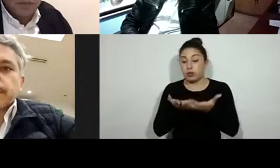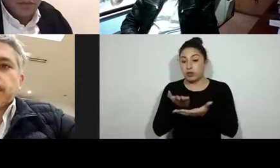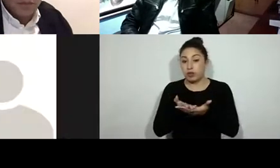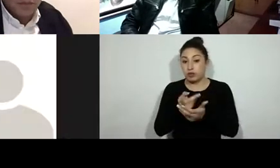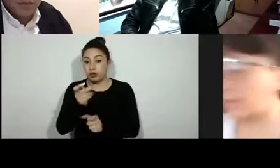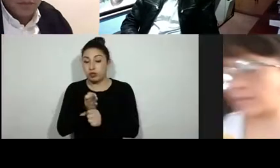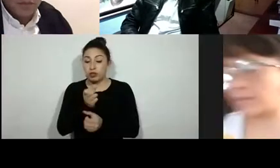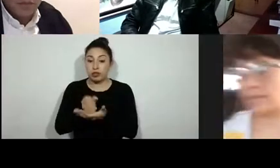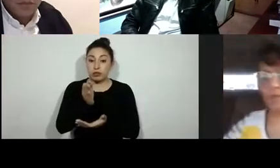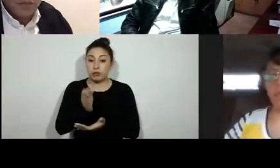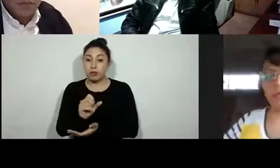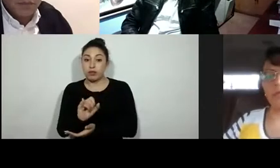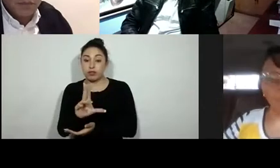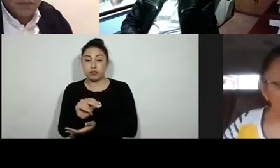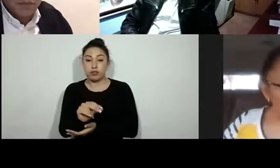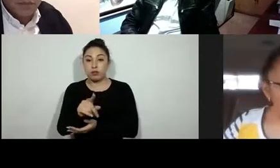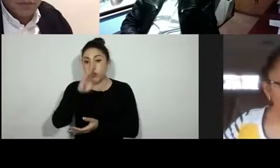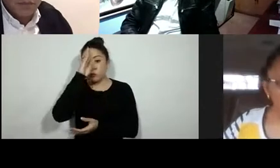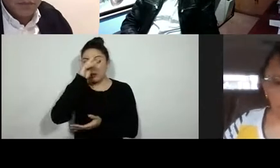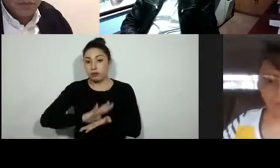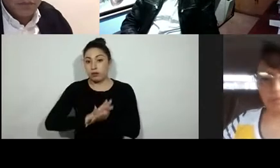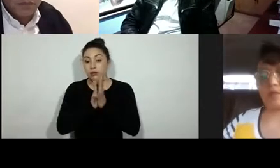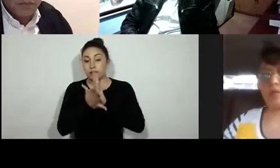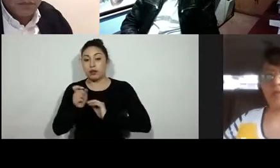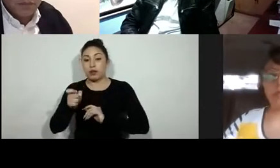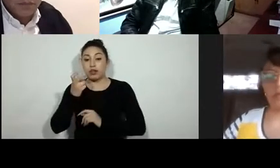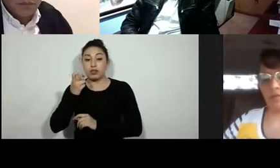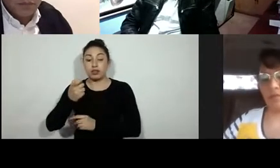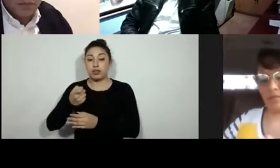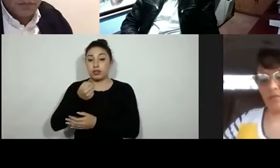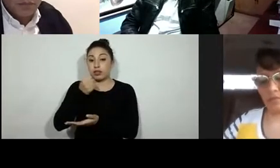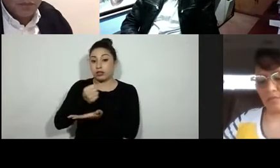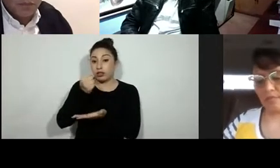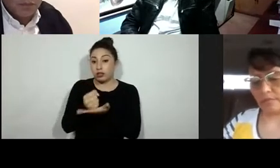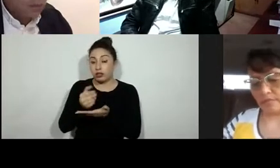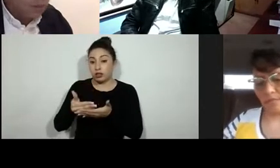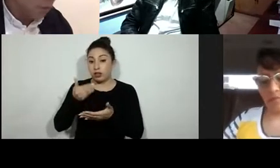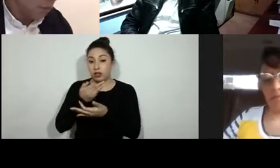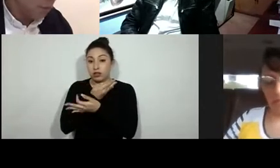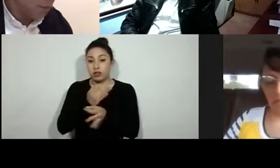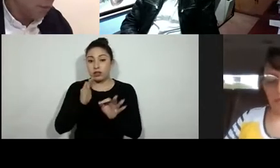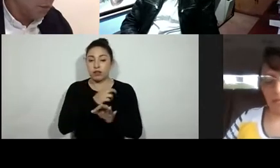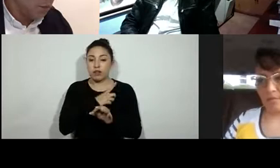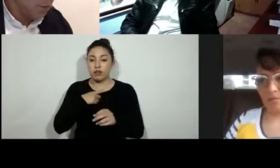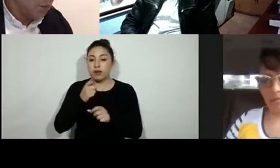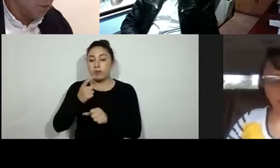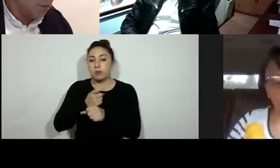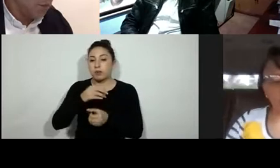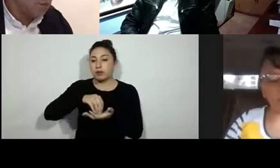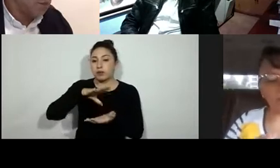hoy no va a dejar sin efecto la sentencia, porque la sentencia se tuvo que haber observado de